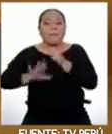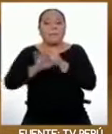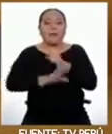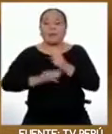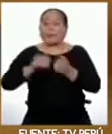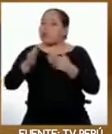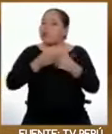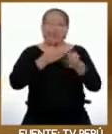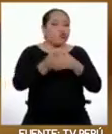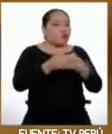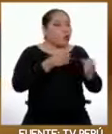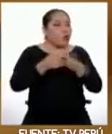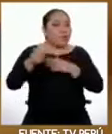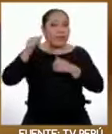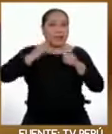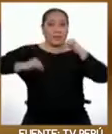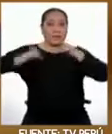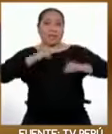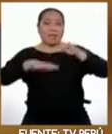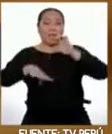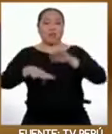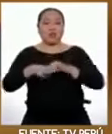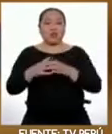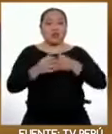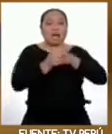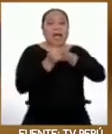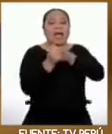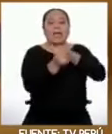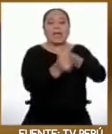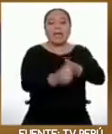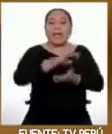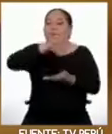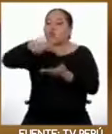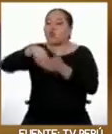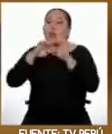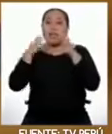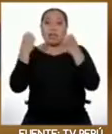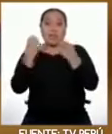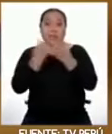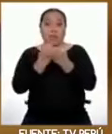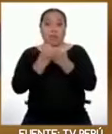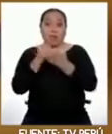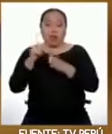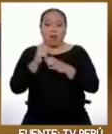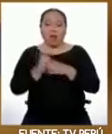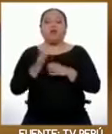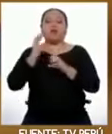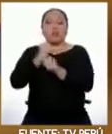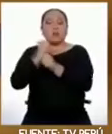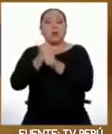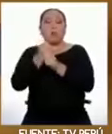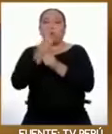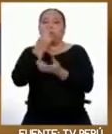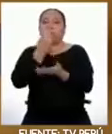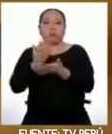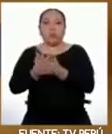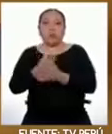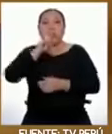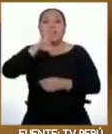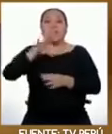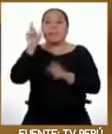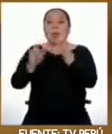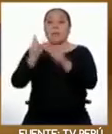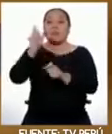de teatro. Es un mapa que todo el equipo creador debe seguir para no descuidar su trabajo y también les dice a los